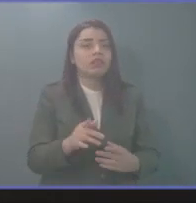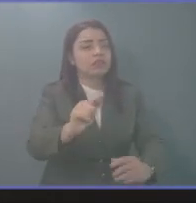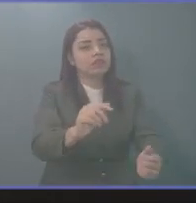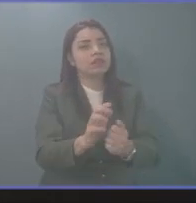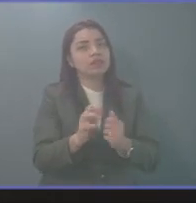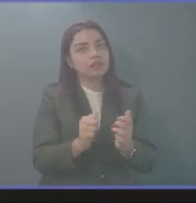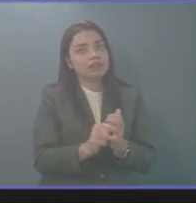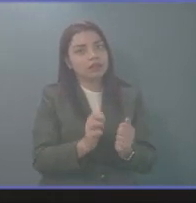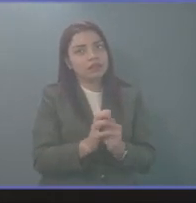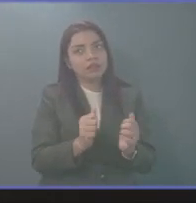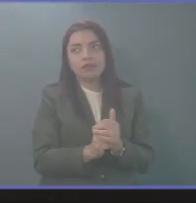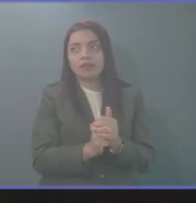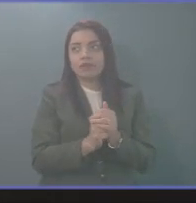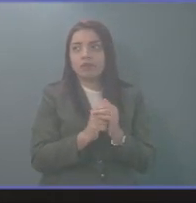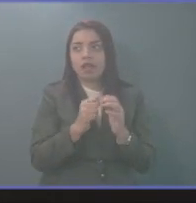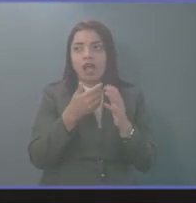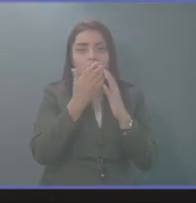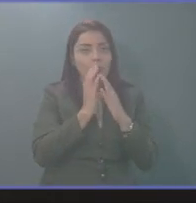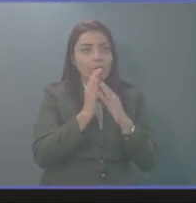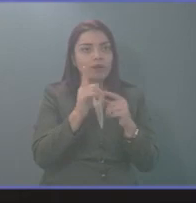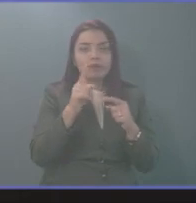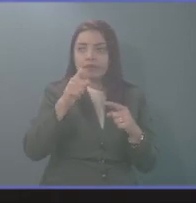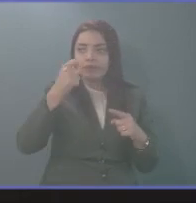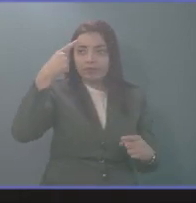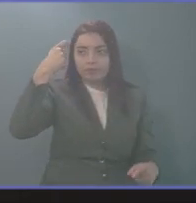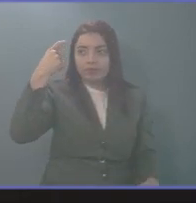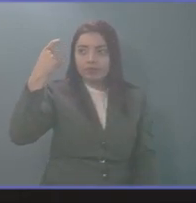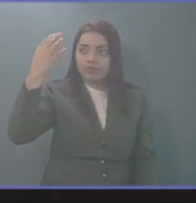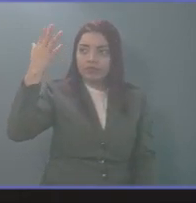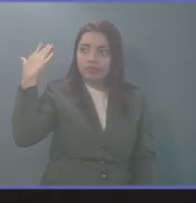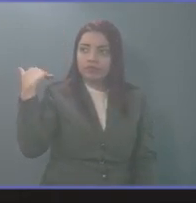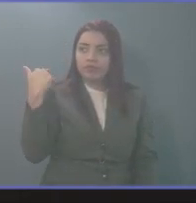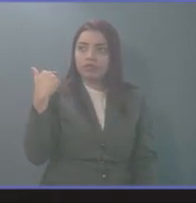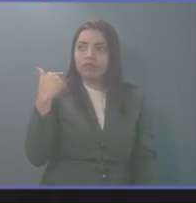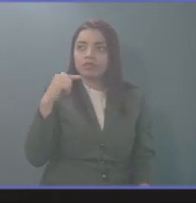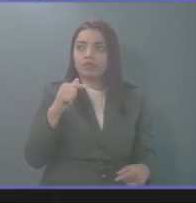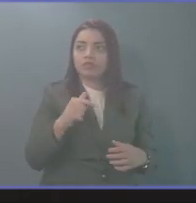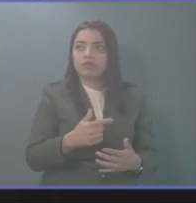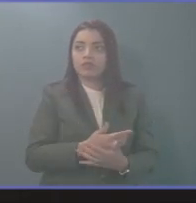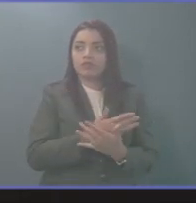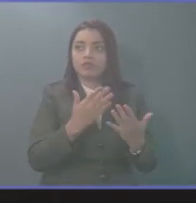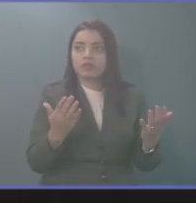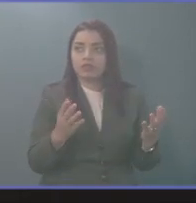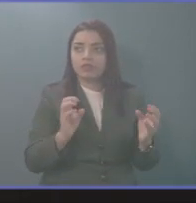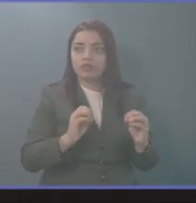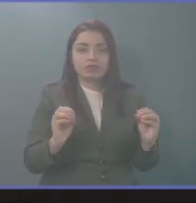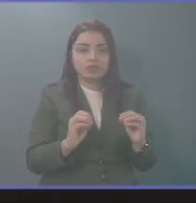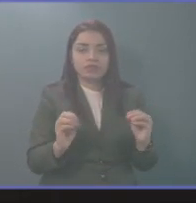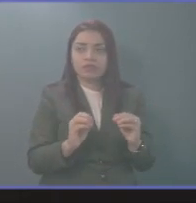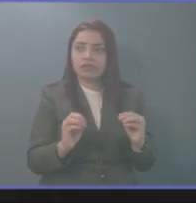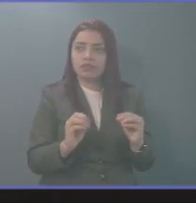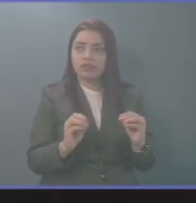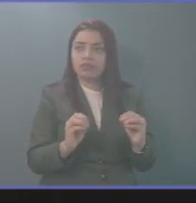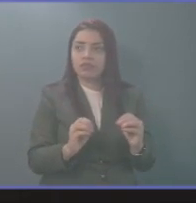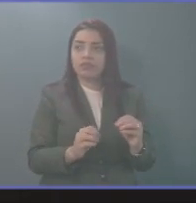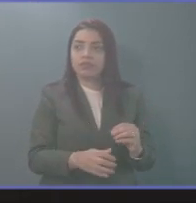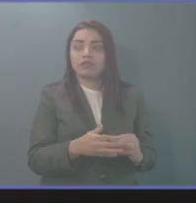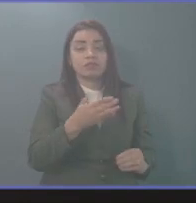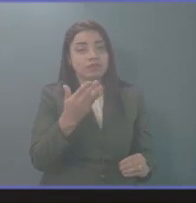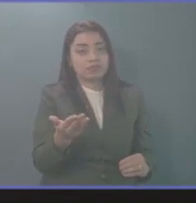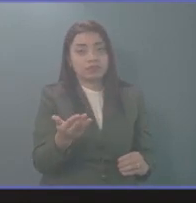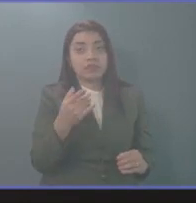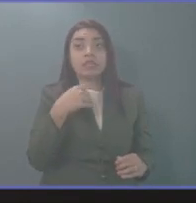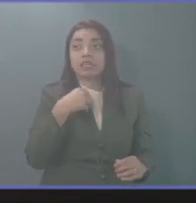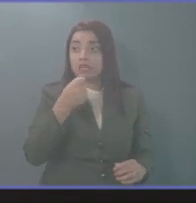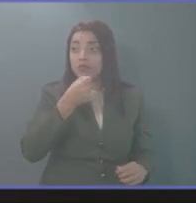problema del agua, si recordamos, nos remontamos a los últimos años, en ninguna ocasión había pasado. Sí tenemos